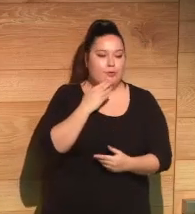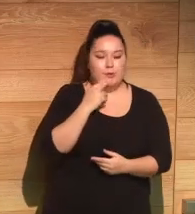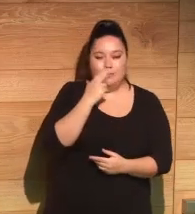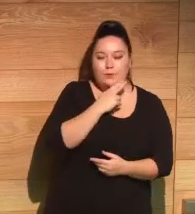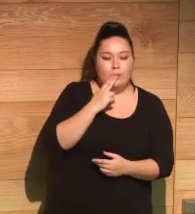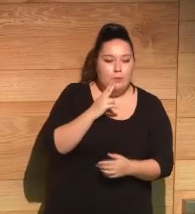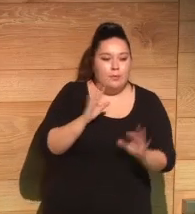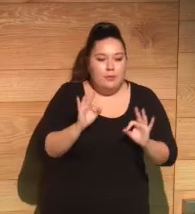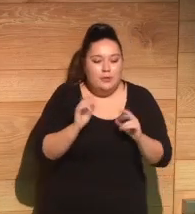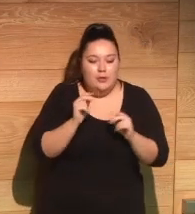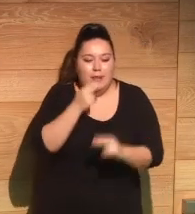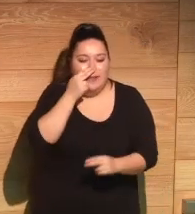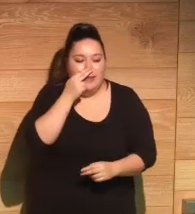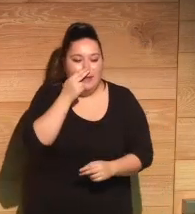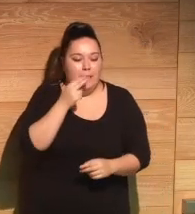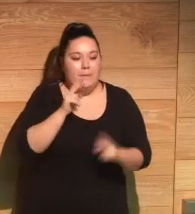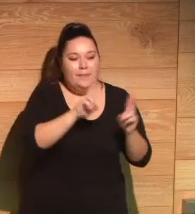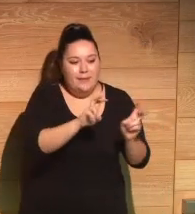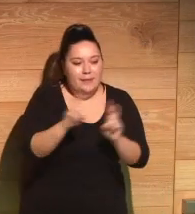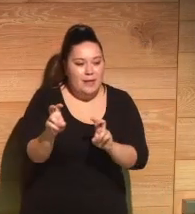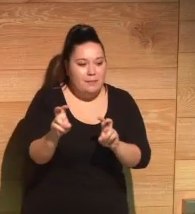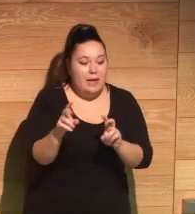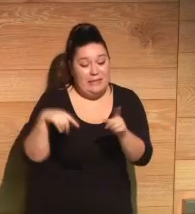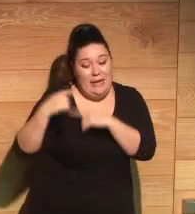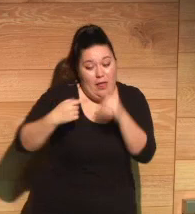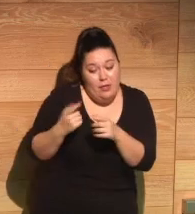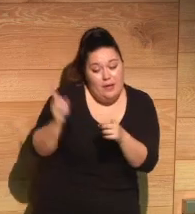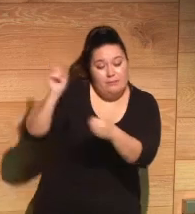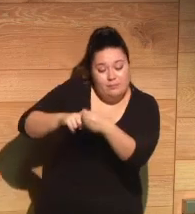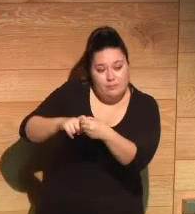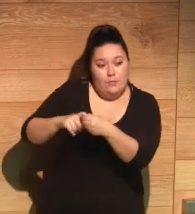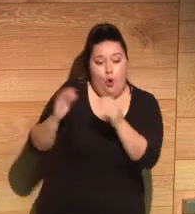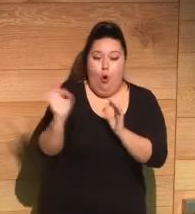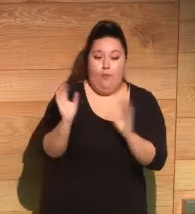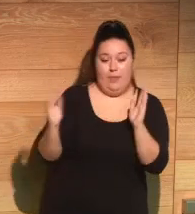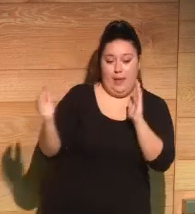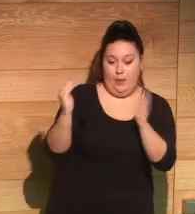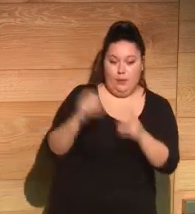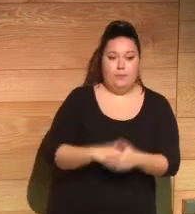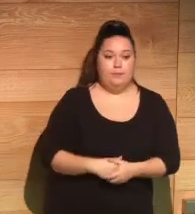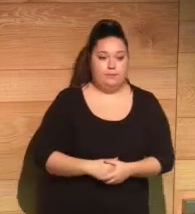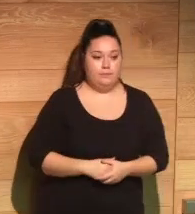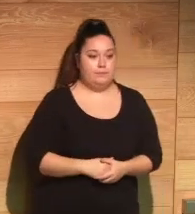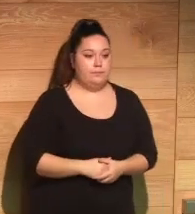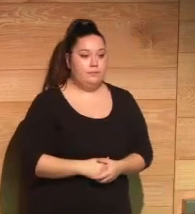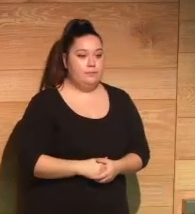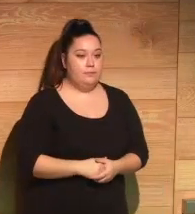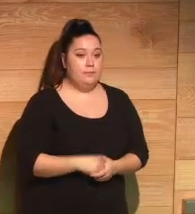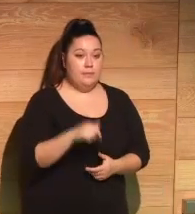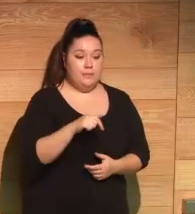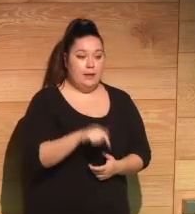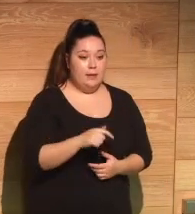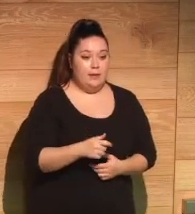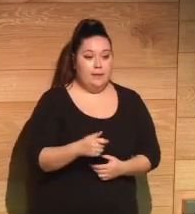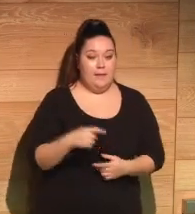ciertos temas que, si no son generacionales, sí que son, digamos, pues de la época. No hay nadie, por tanto, en esta mesa, en este encuentro de la